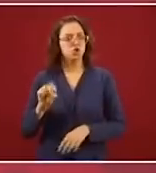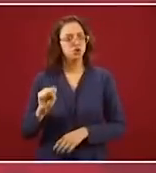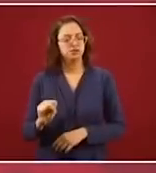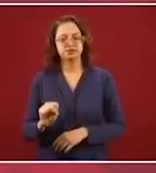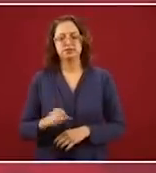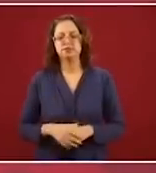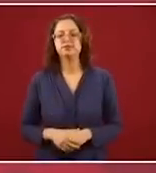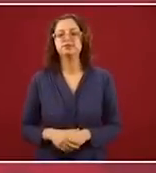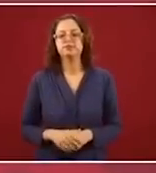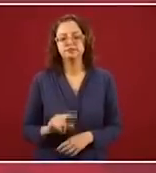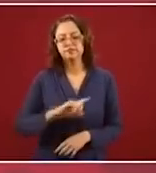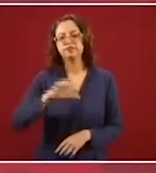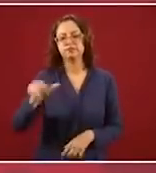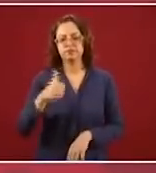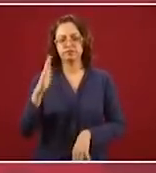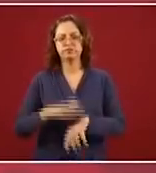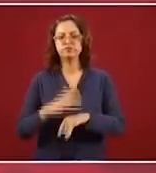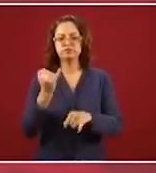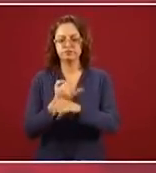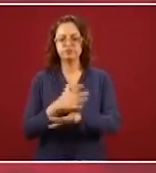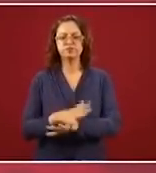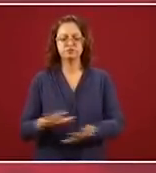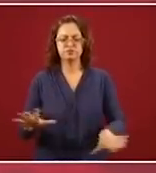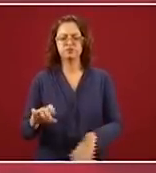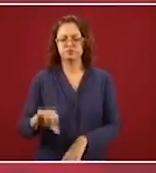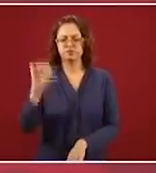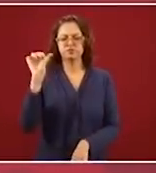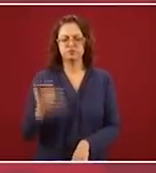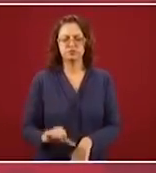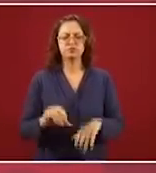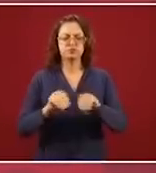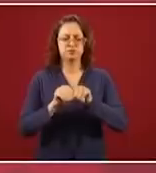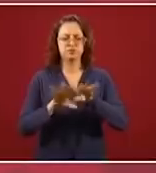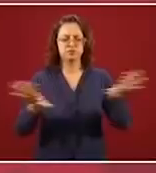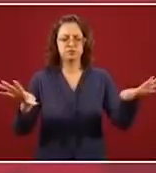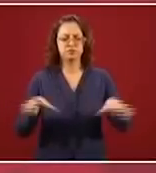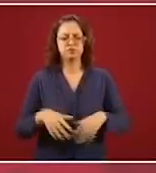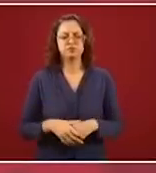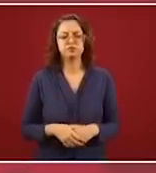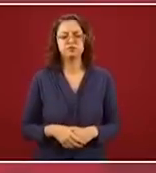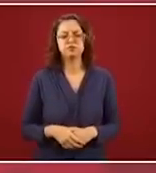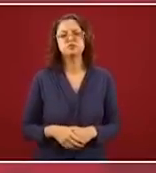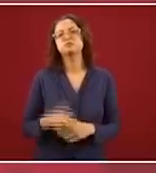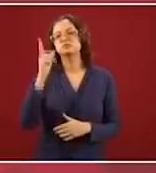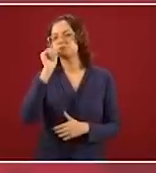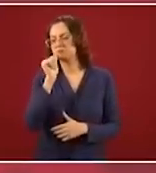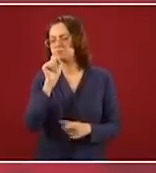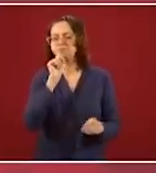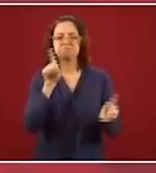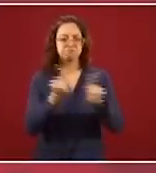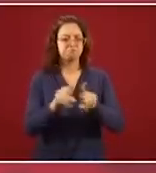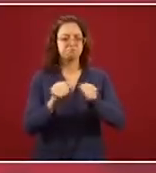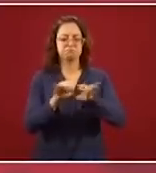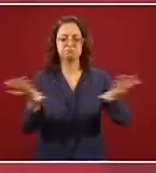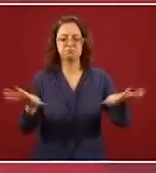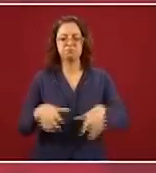Si tenemos más información, hoy se da a conocer, mañana también, ¿sí?